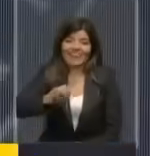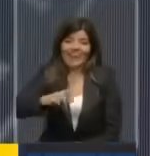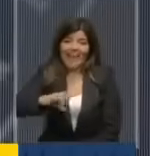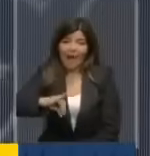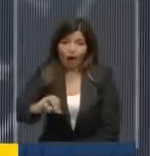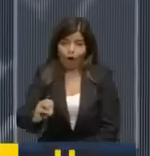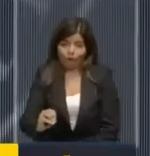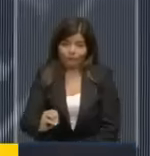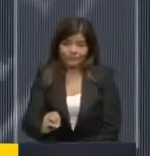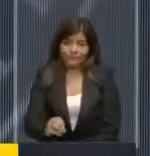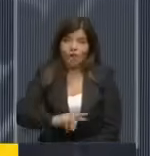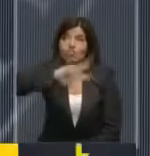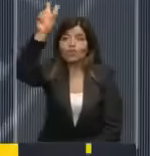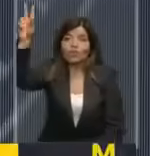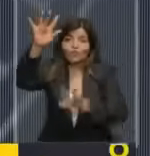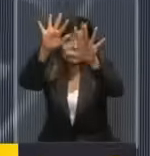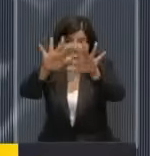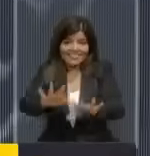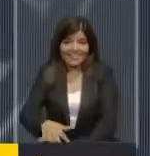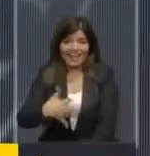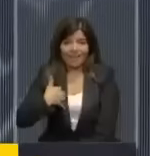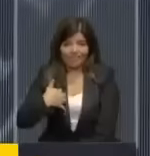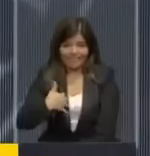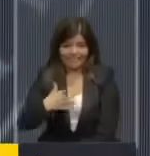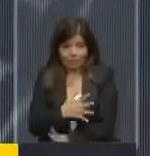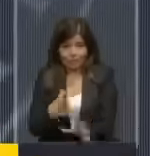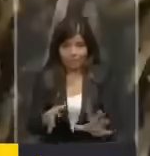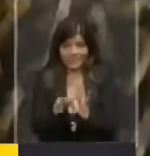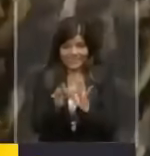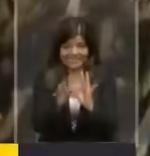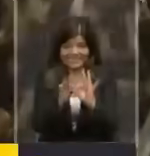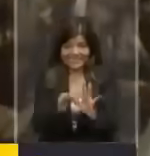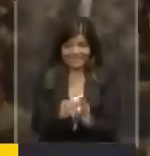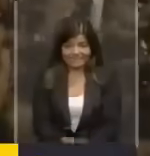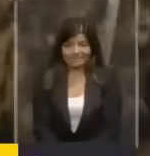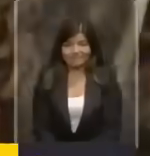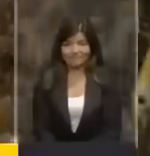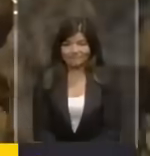¡Viva! Dios bendiga a los argentinos. Muchas gracias.